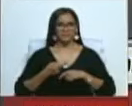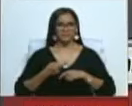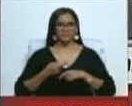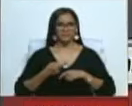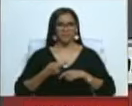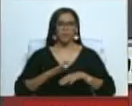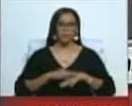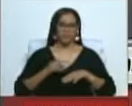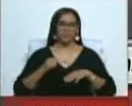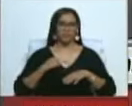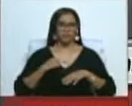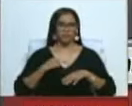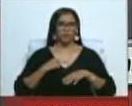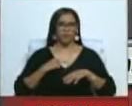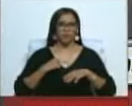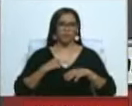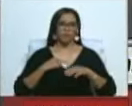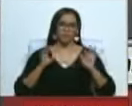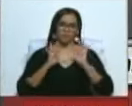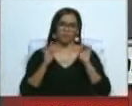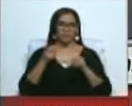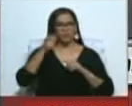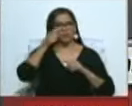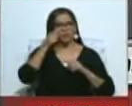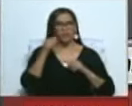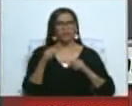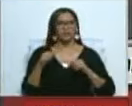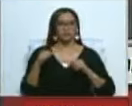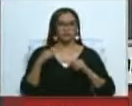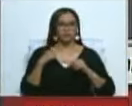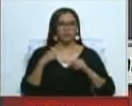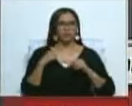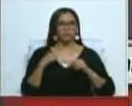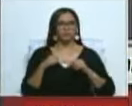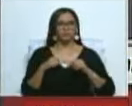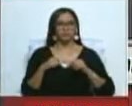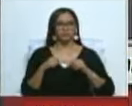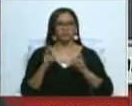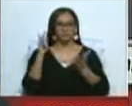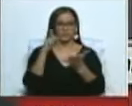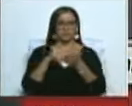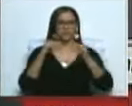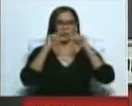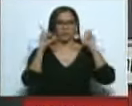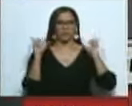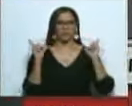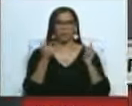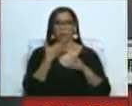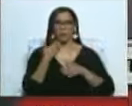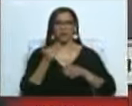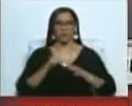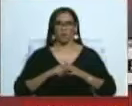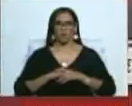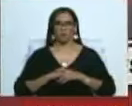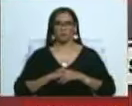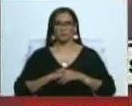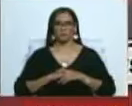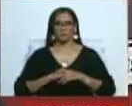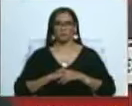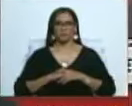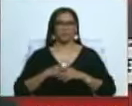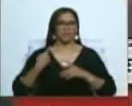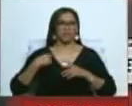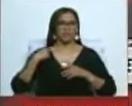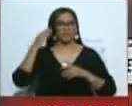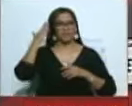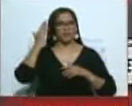porque son por medidas de seguridad, son irrupciones sorpresivas. Eso es lo mejor. Claro. Eso es lo mejor. Ustedes tienen que